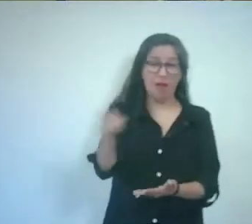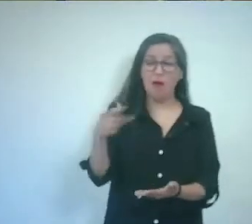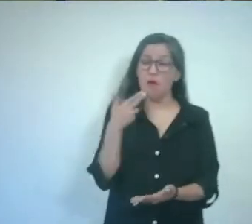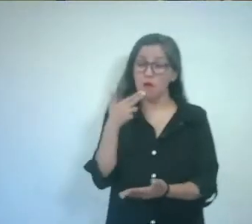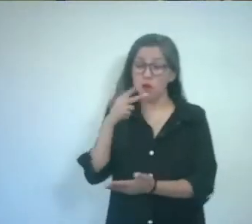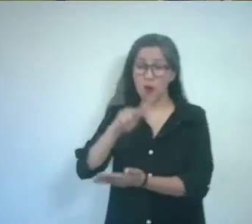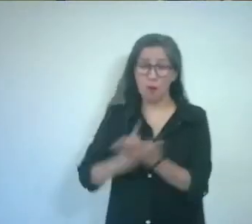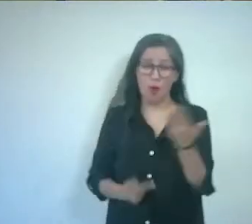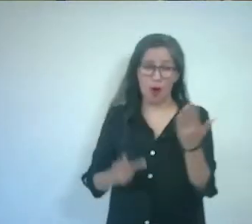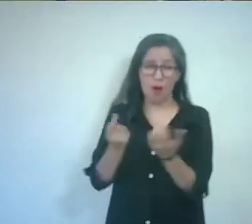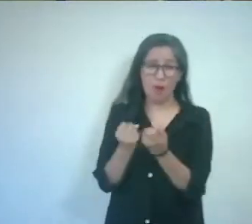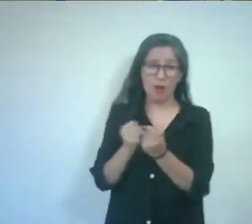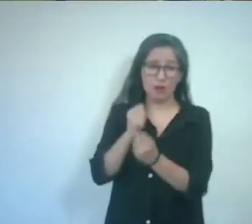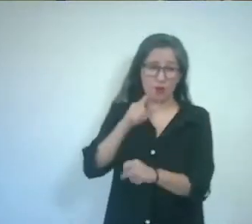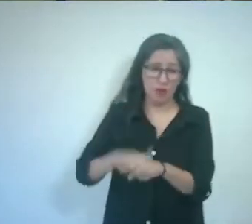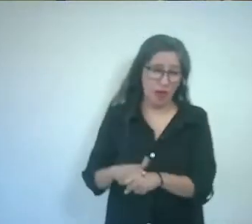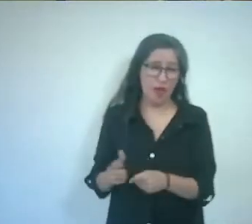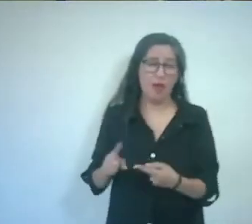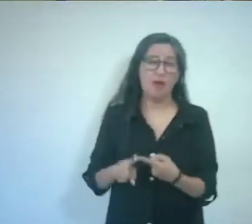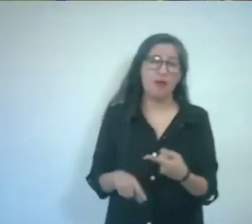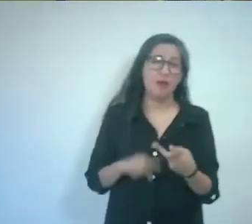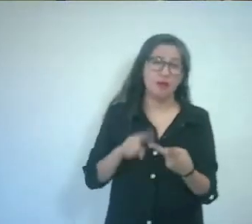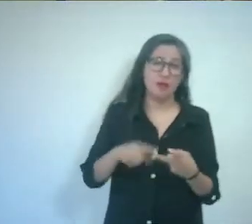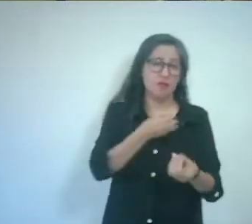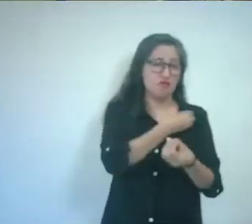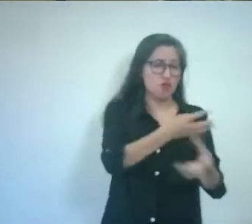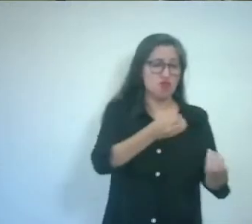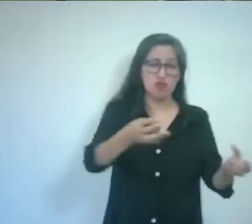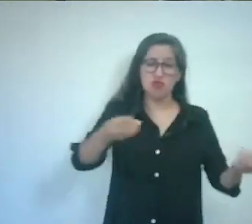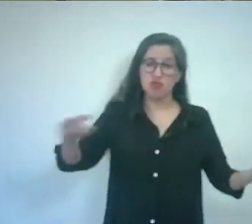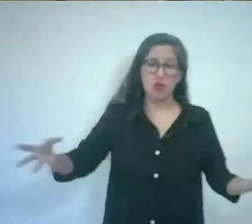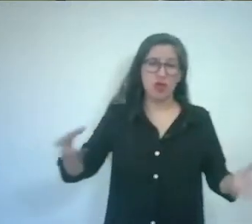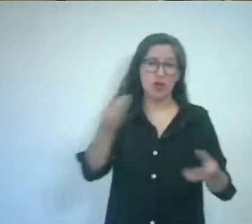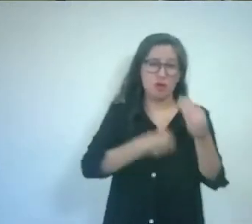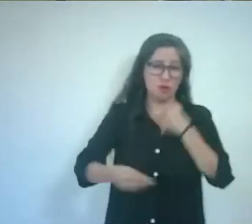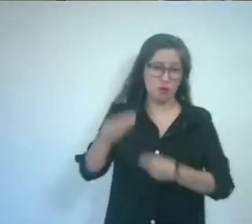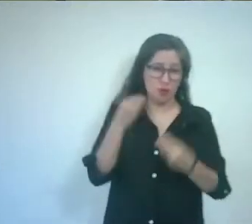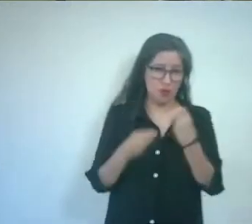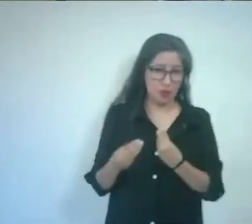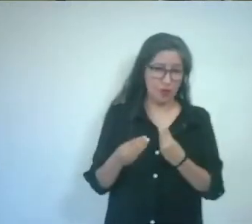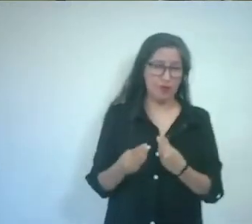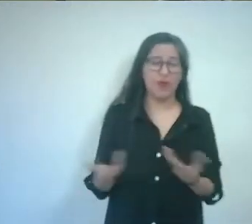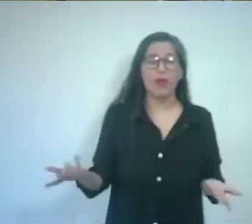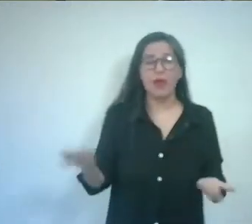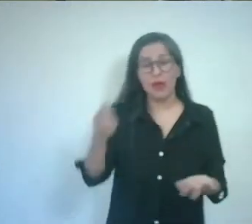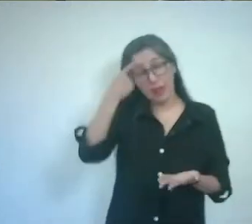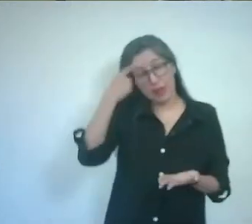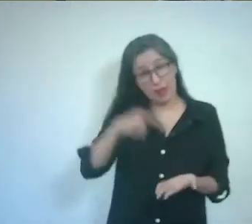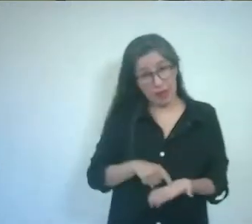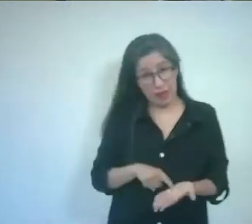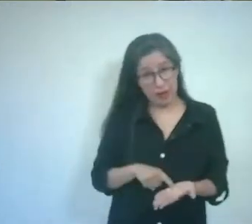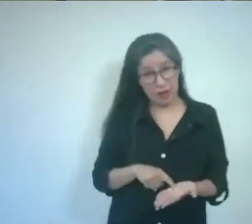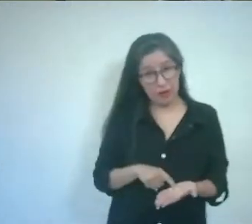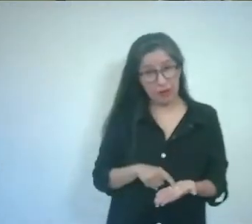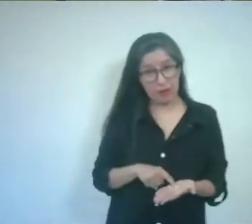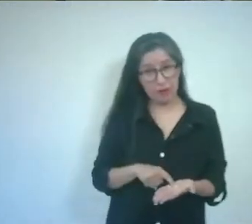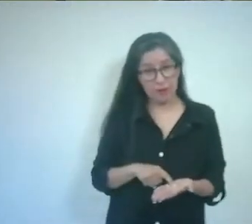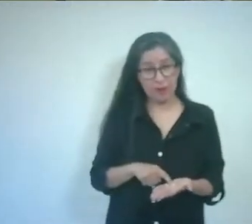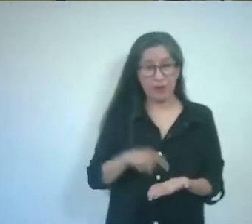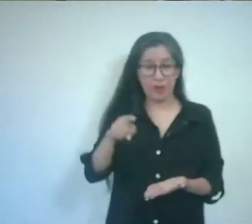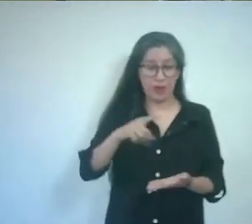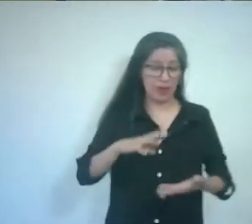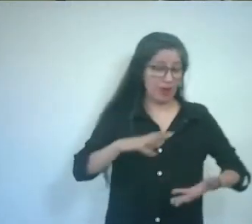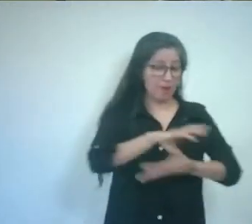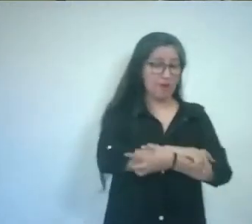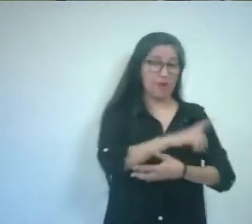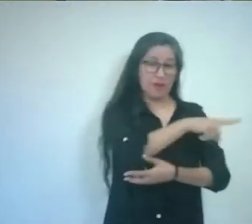sociales y reparto de despensas. Me parece que en la coalición Fuerza y Corazón